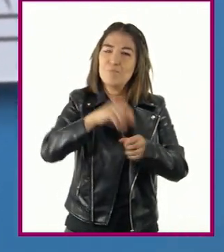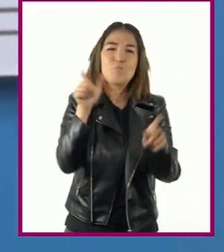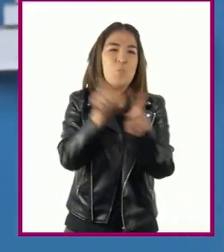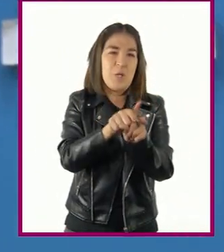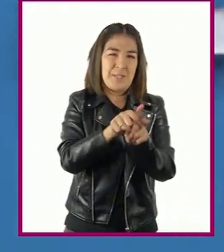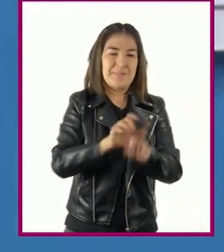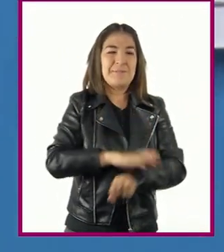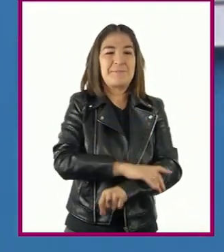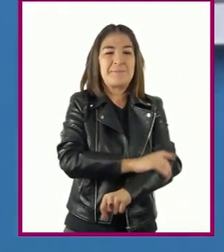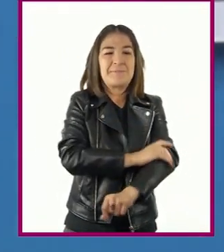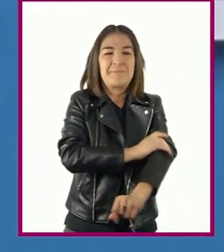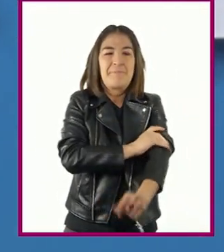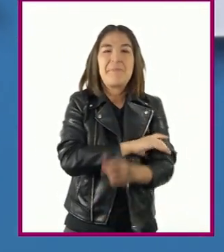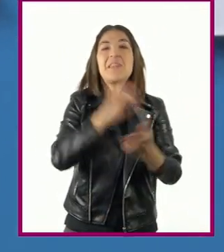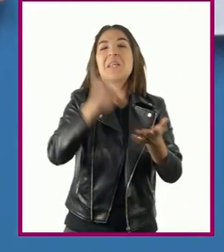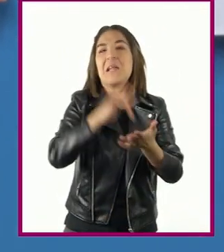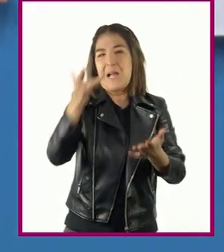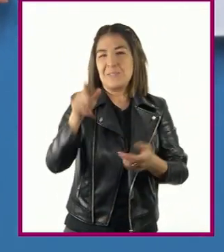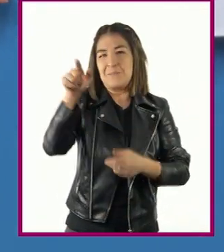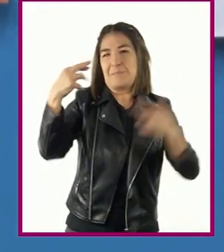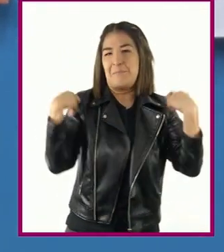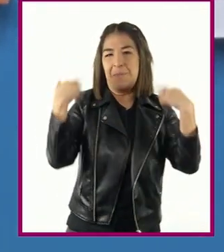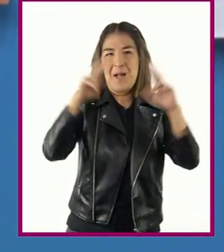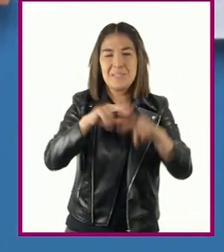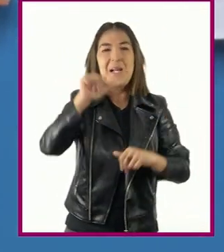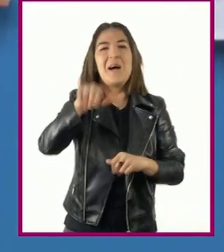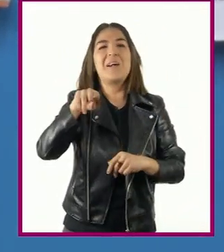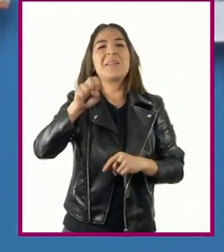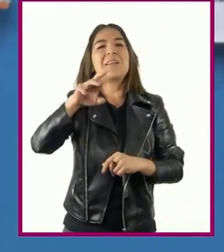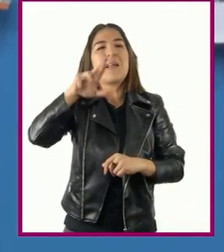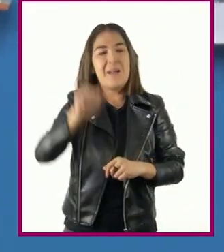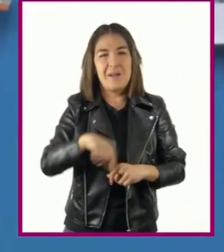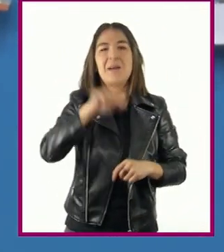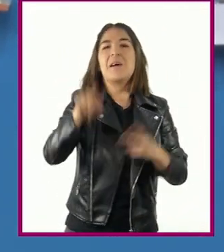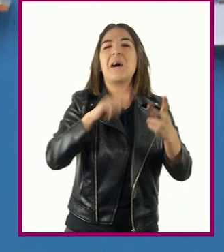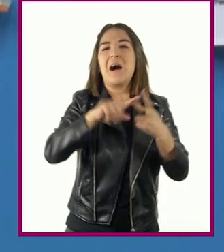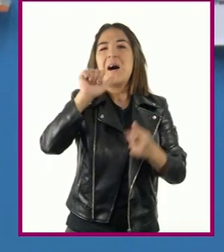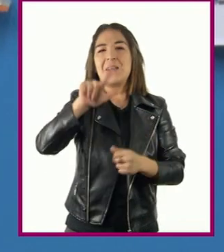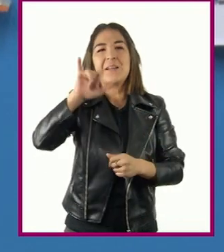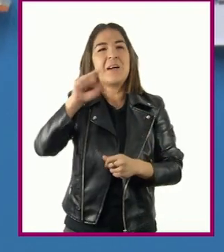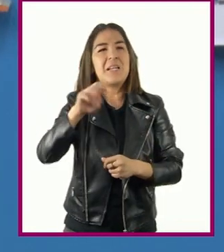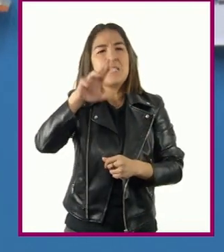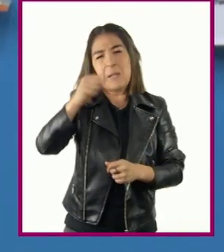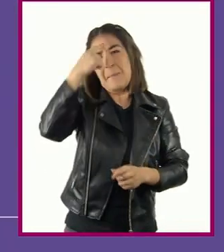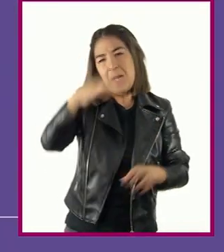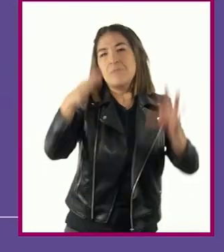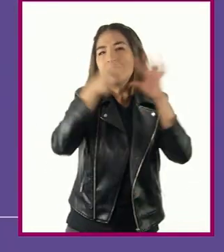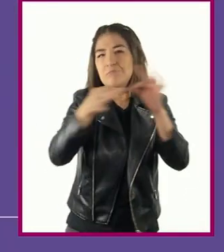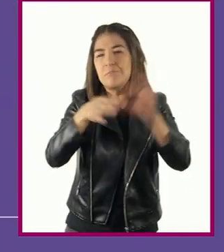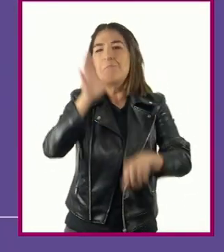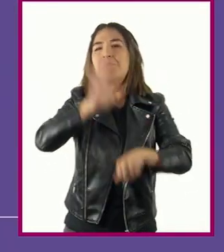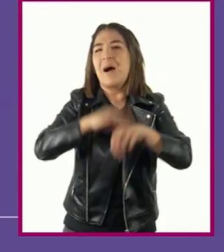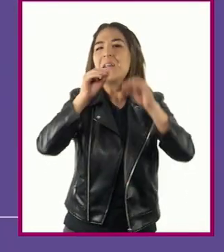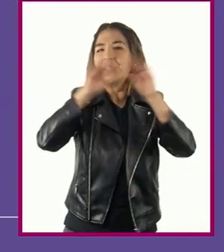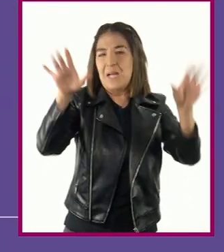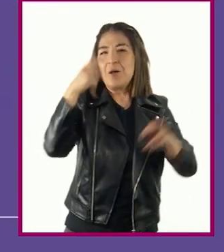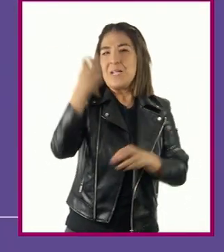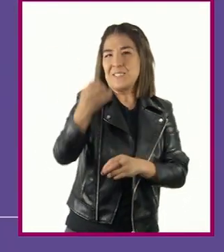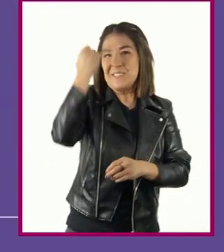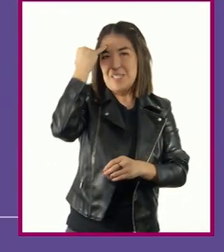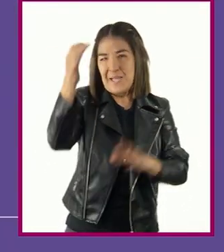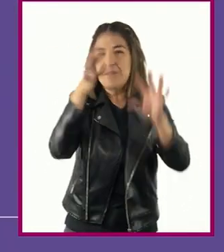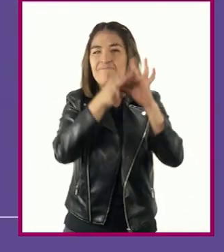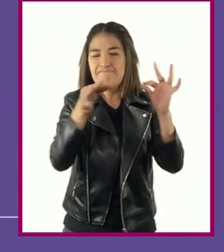Muchas gracias a las maestras Andrea y Alejandra por ayudarnos a tener más claras las ideas. El Instituto Nacional